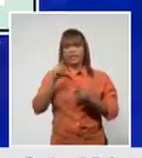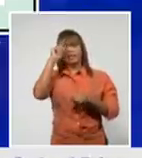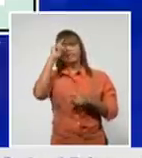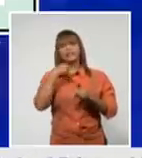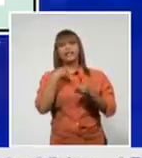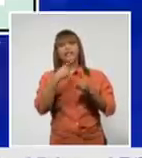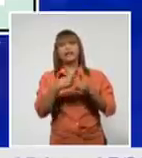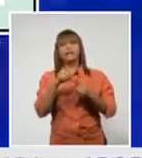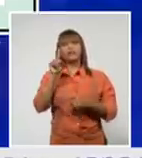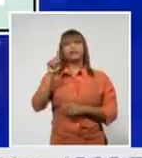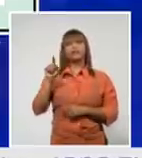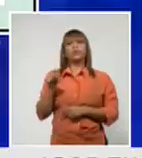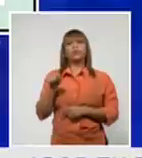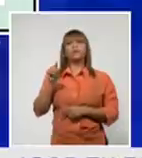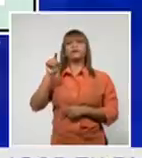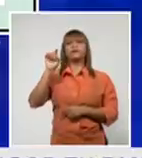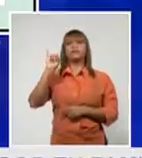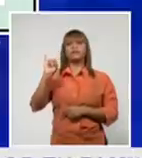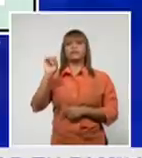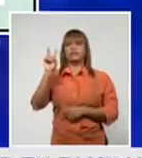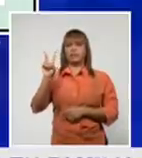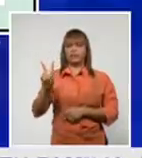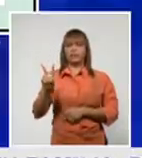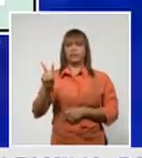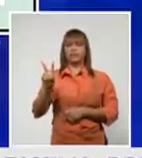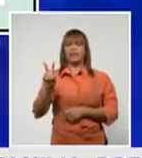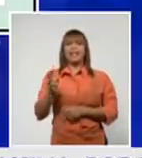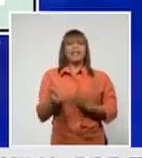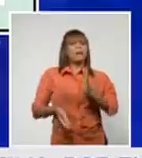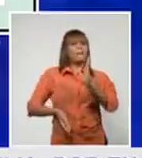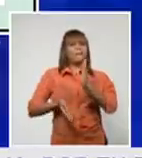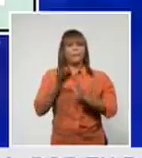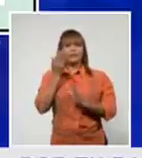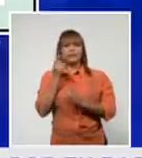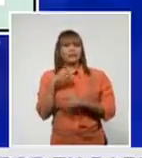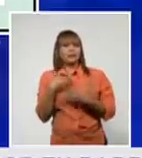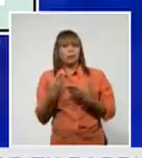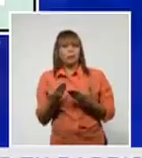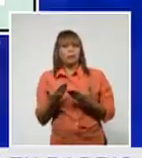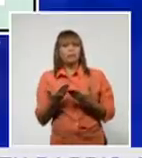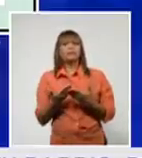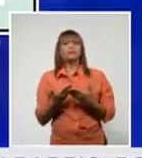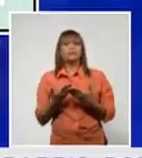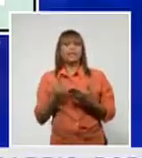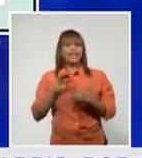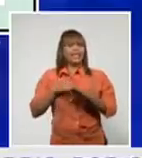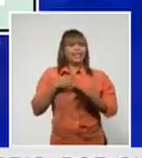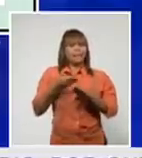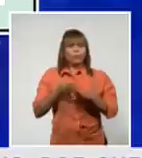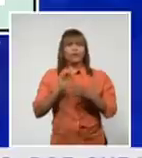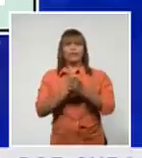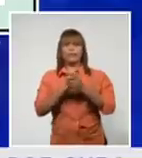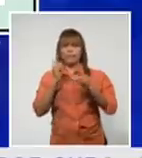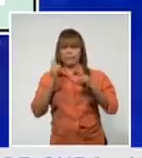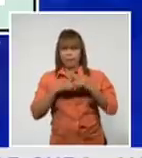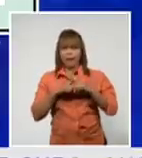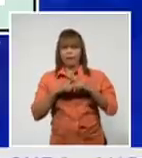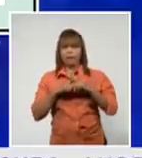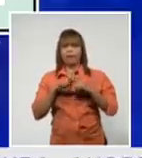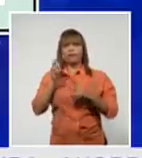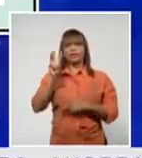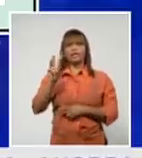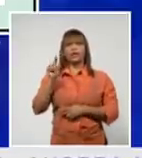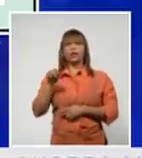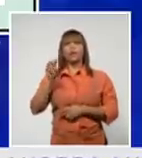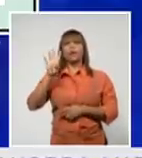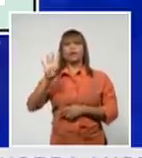1,62, pues la más alta después de mayo, que fue de